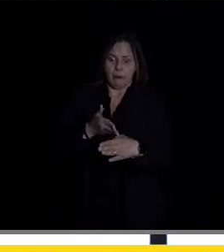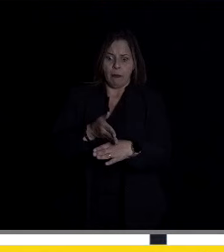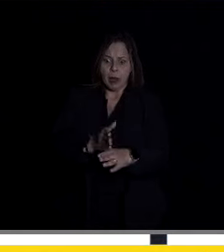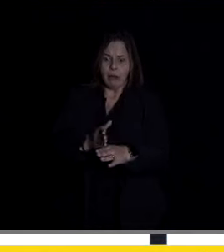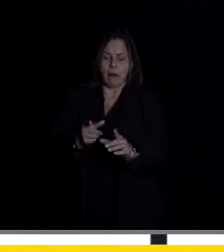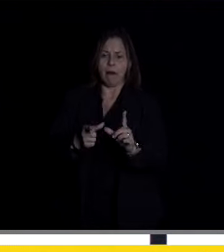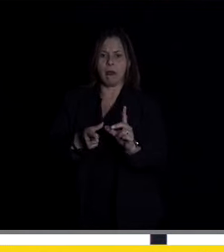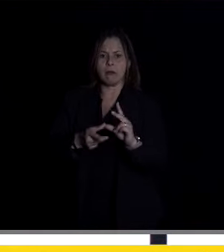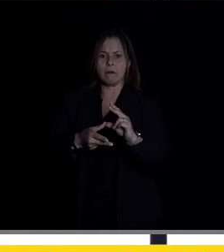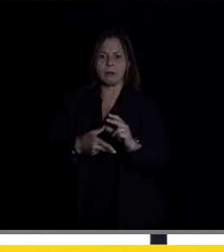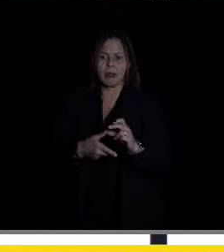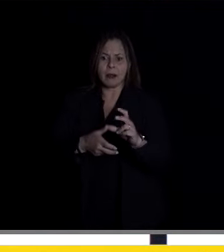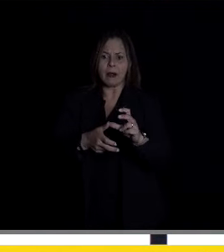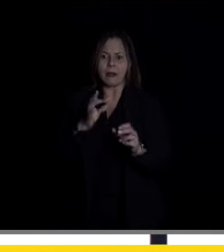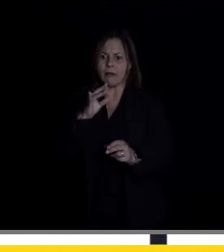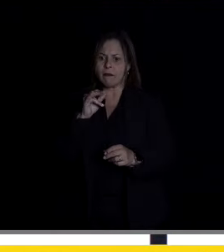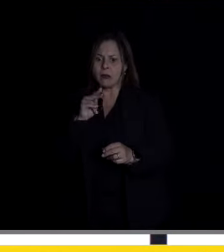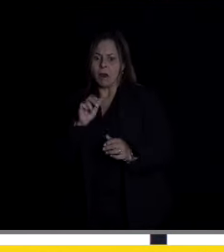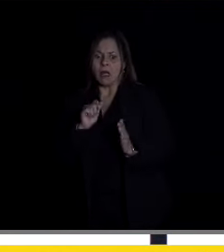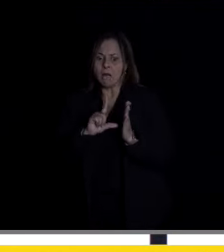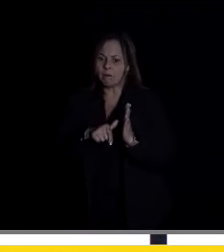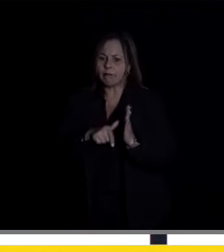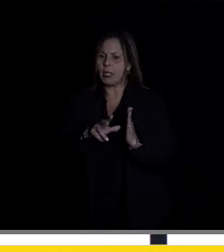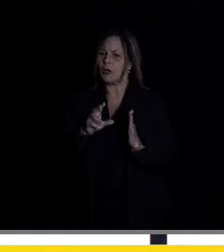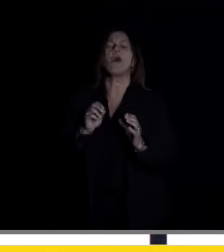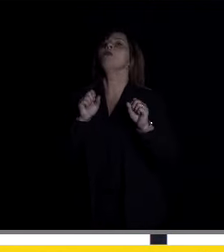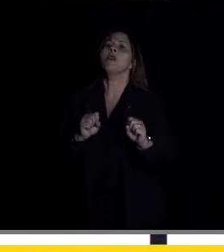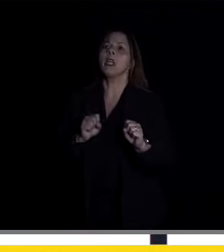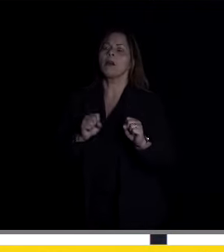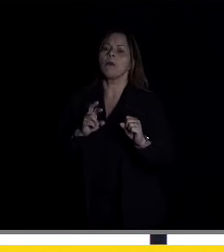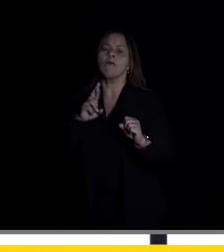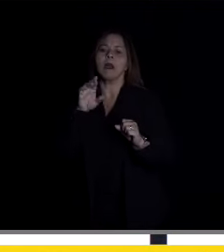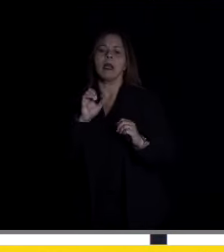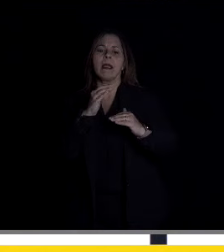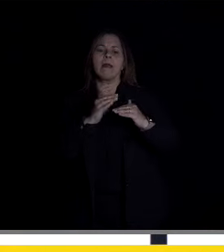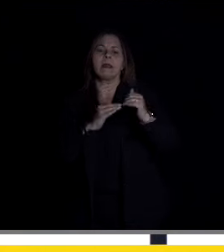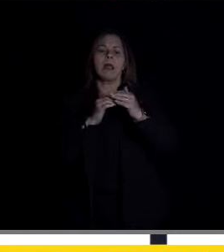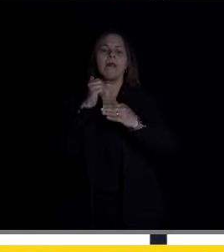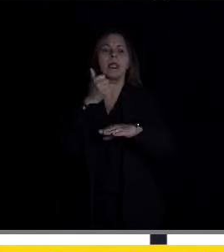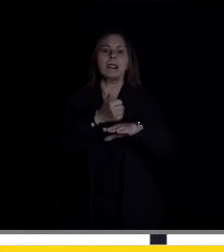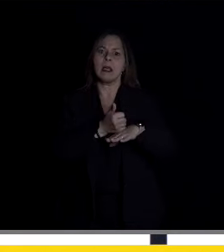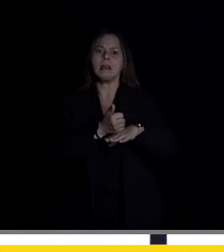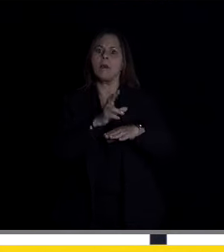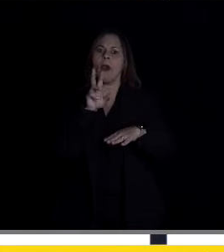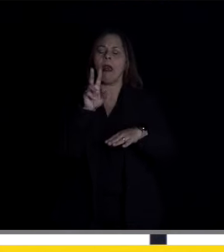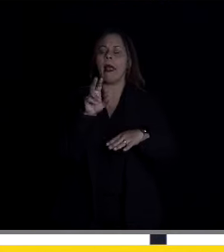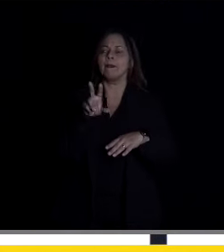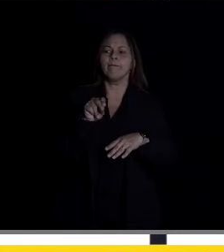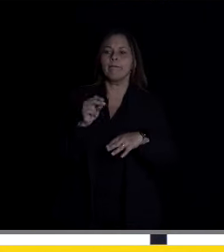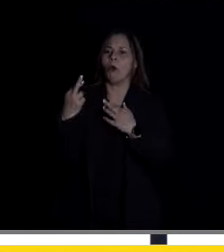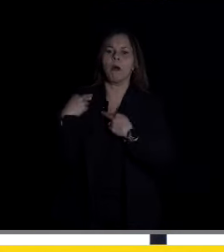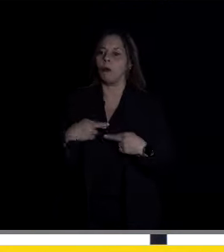y no pudieron restablecerse de manera eficiente por la irresponsabilidad del gobierno central y de Luma Energy.